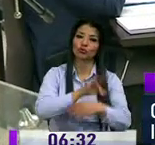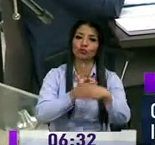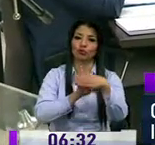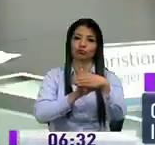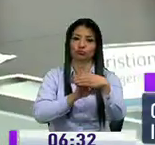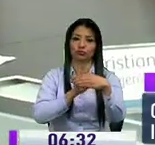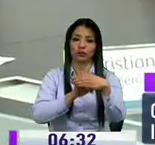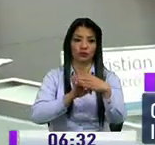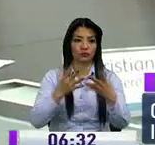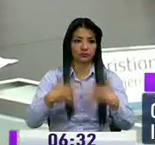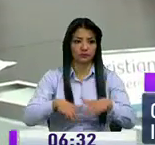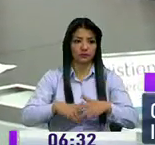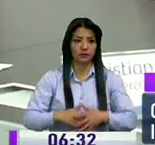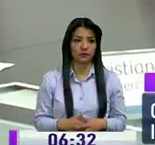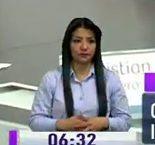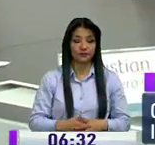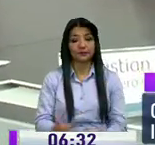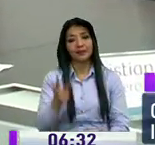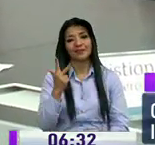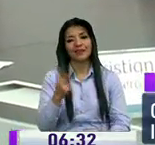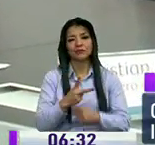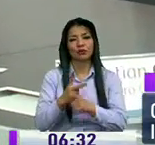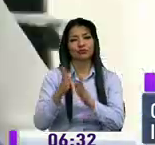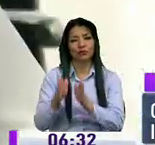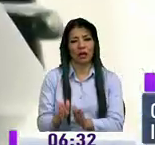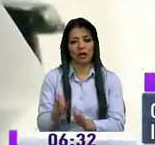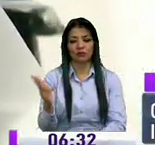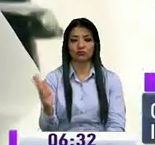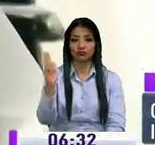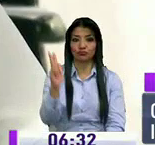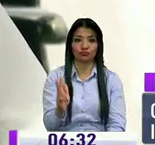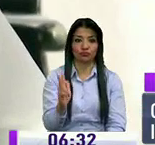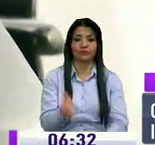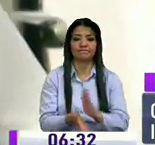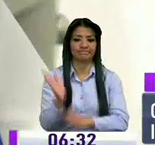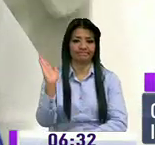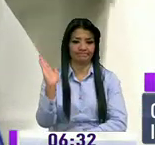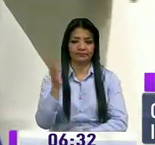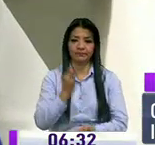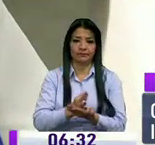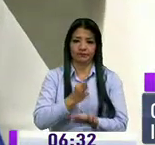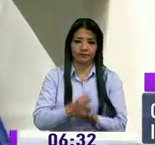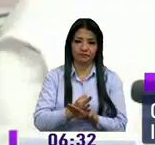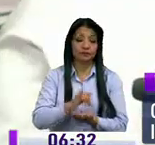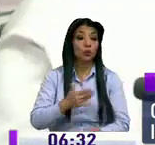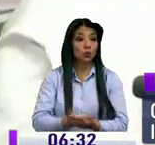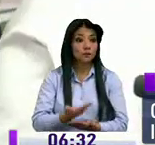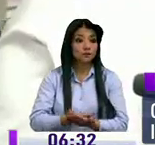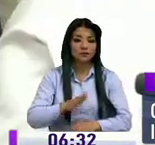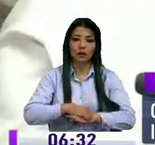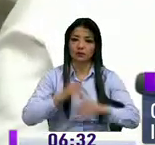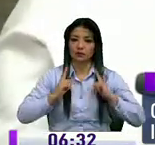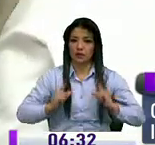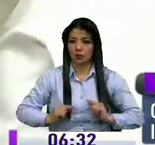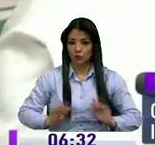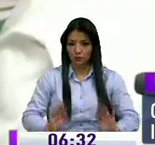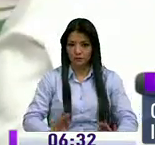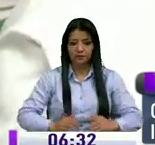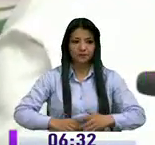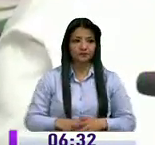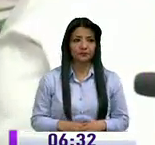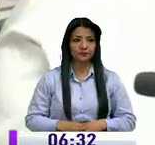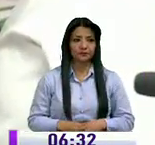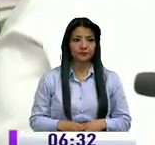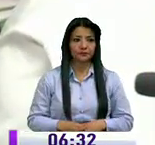Ciudadana. Los tres consejeros de minoría justificaron su ausencia por razones médicas. Es lamentable de